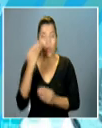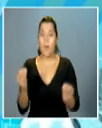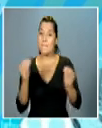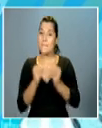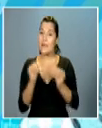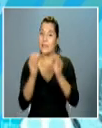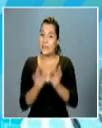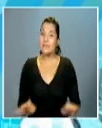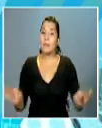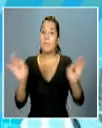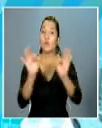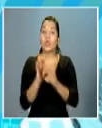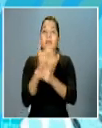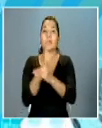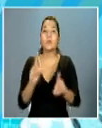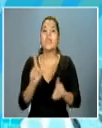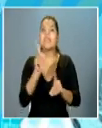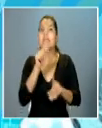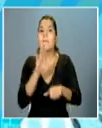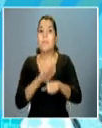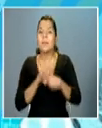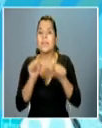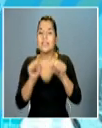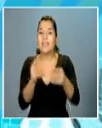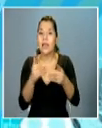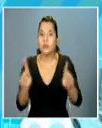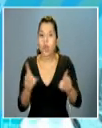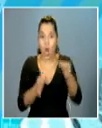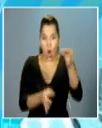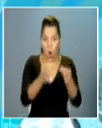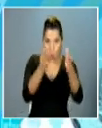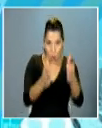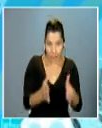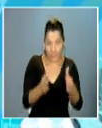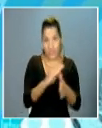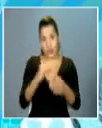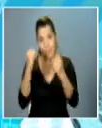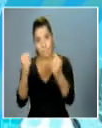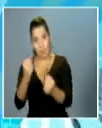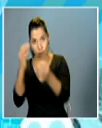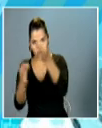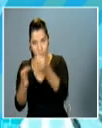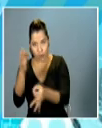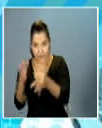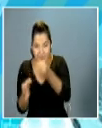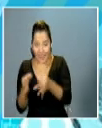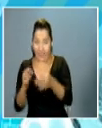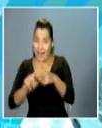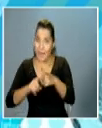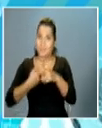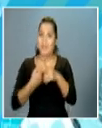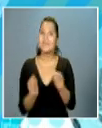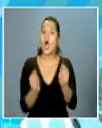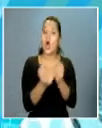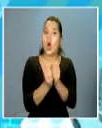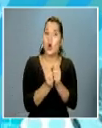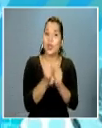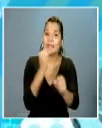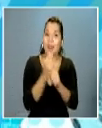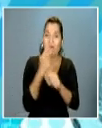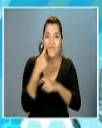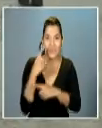la democracia son los jueces y el sistema judicial, que comienza con el trabajo de la Fiscalía y de la Policía al llevar las causas a